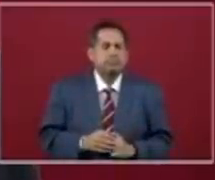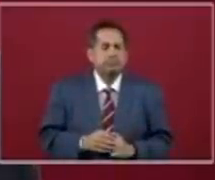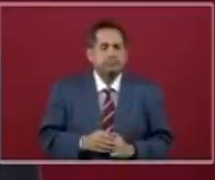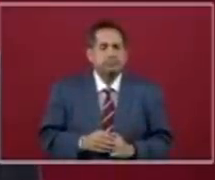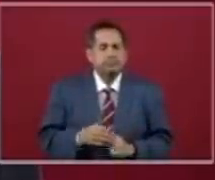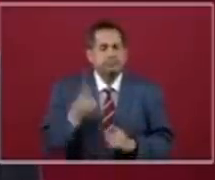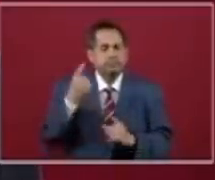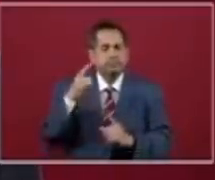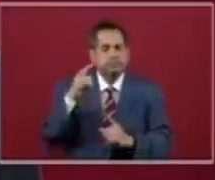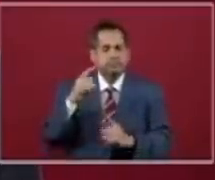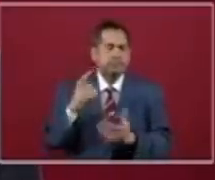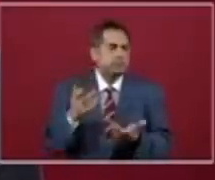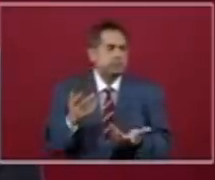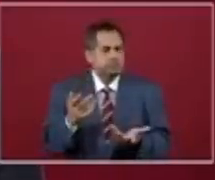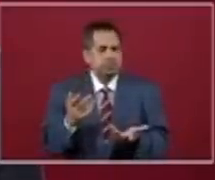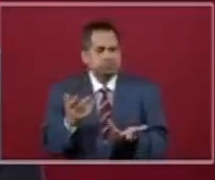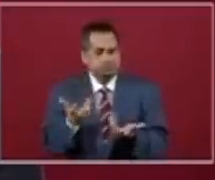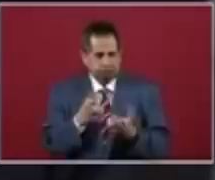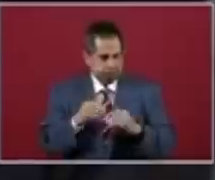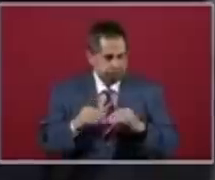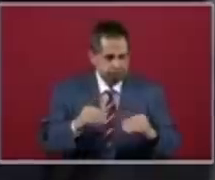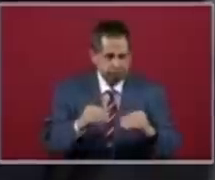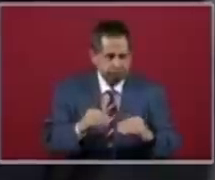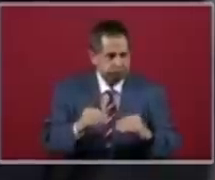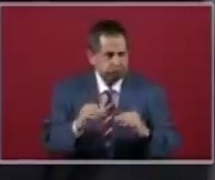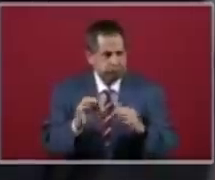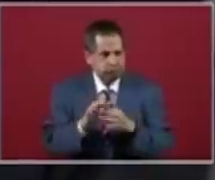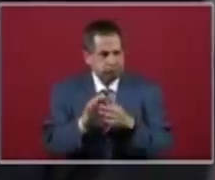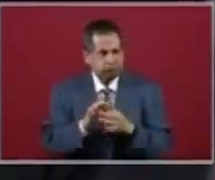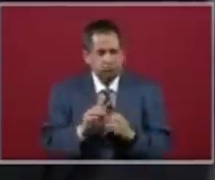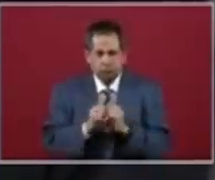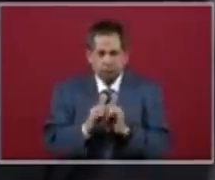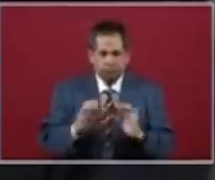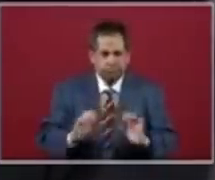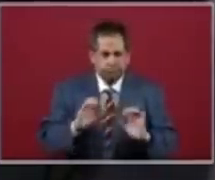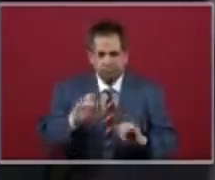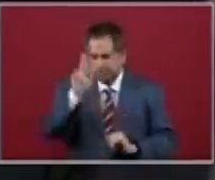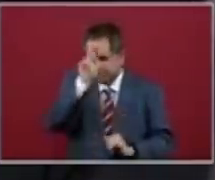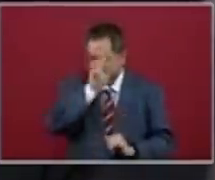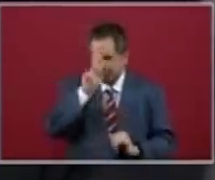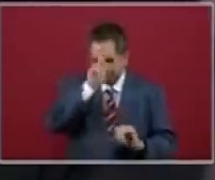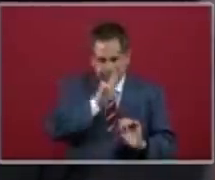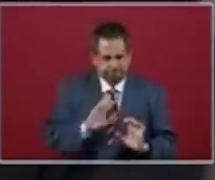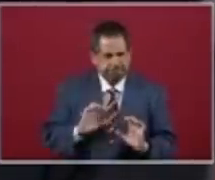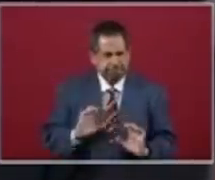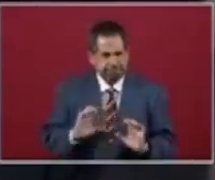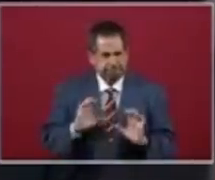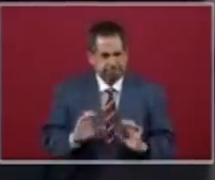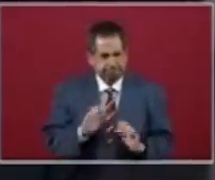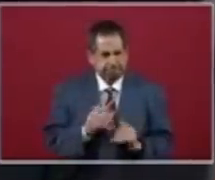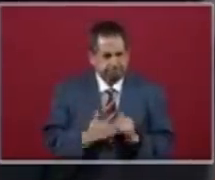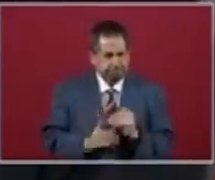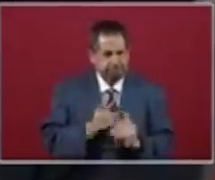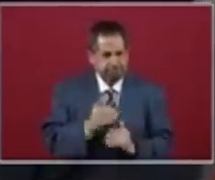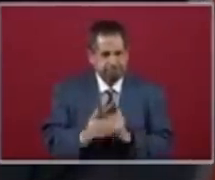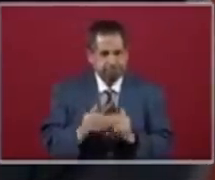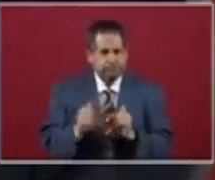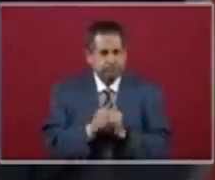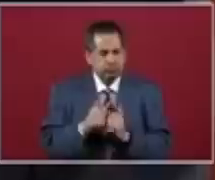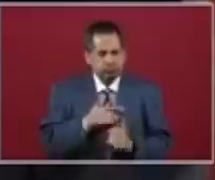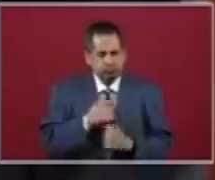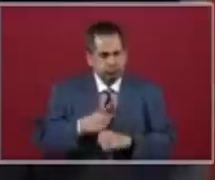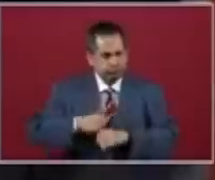Para actuar con mucha prudencia y con